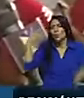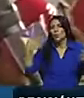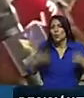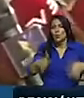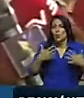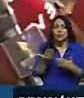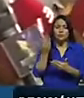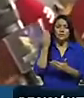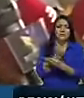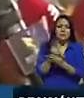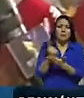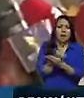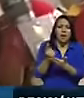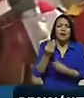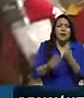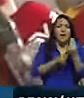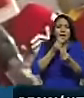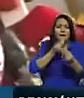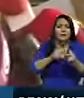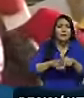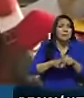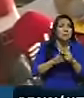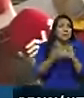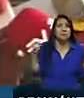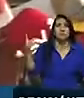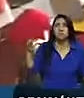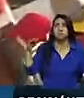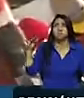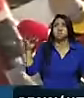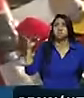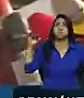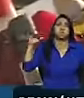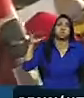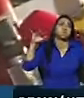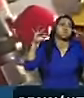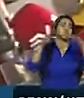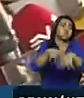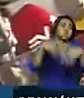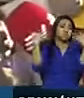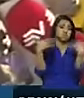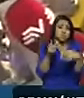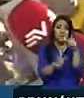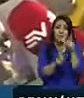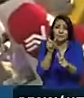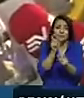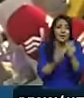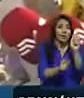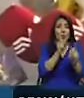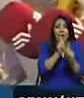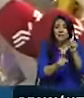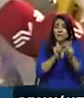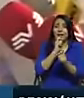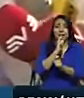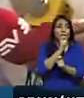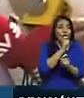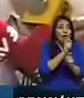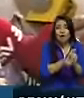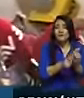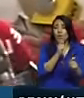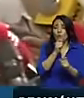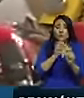últimas semanas empezaron a crecer como olas han dejado a todos los encuestadores a todos los